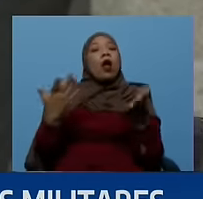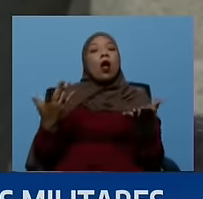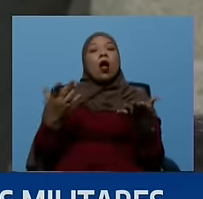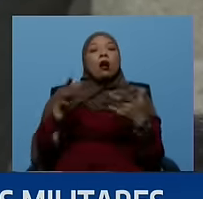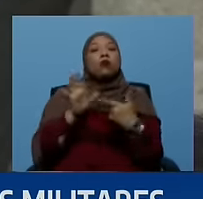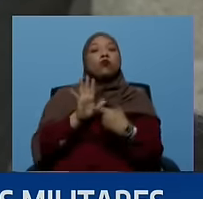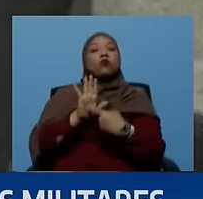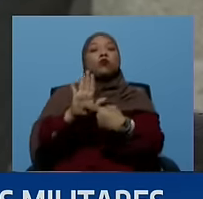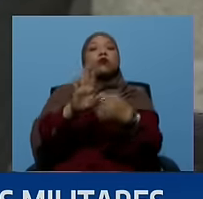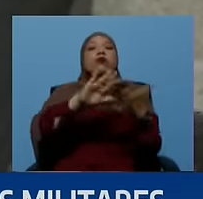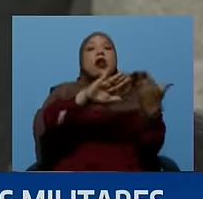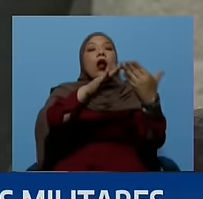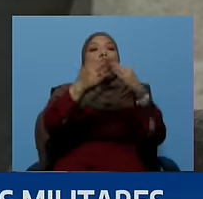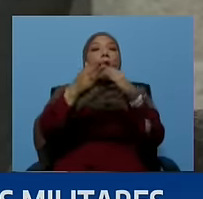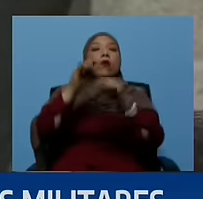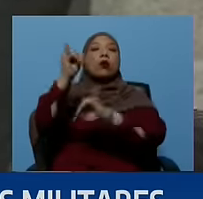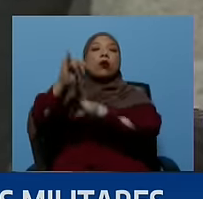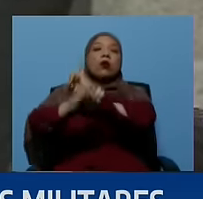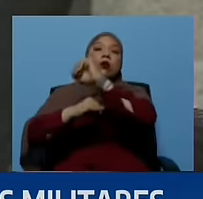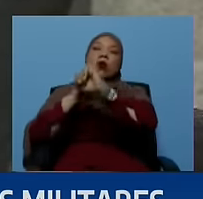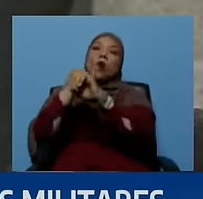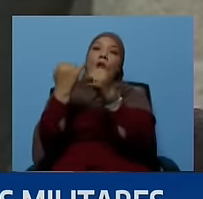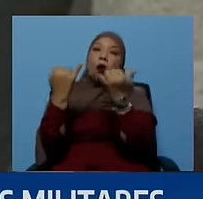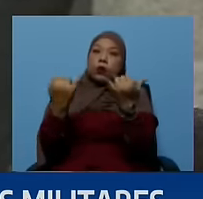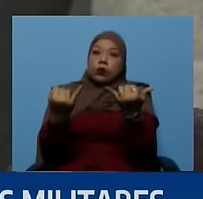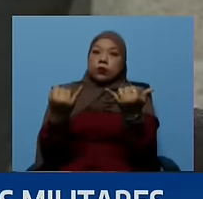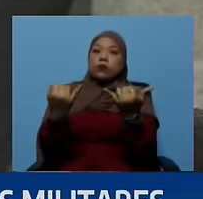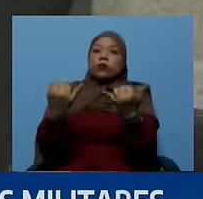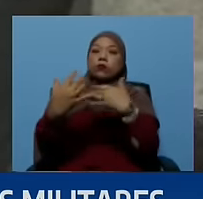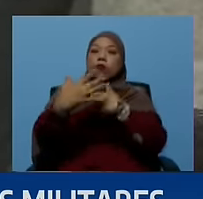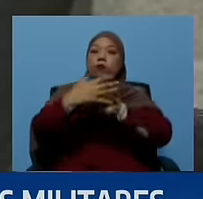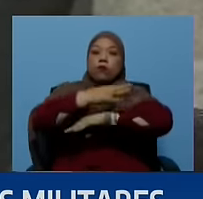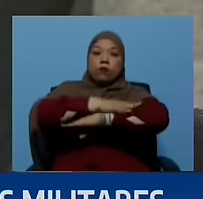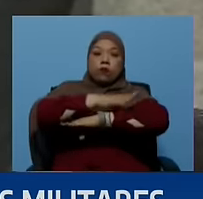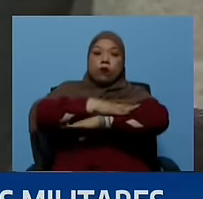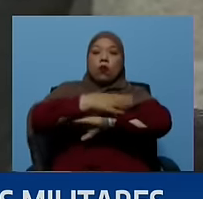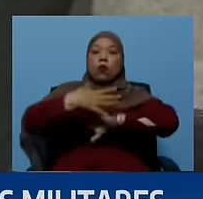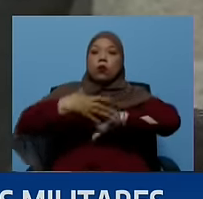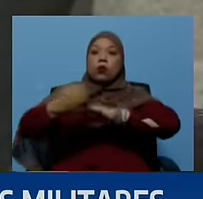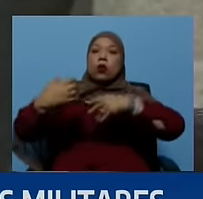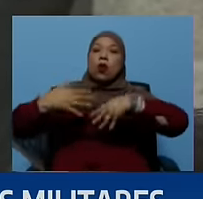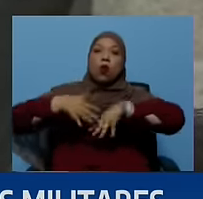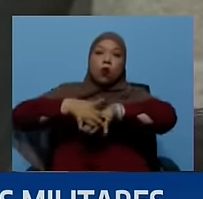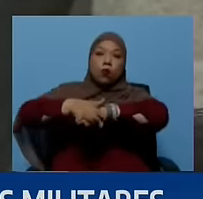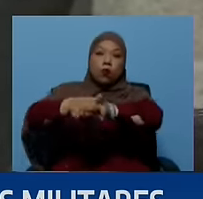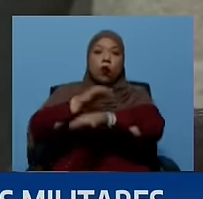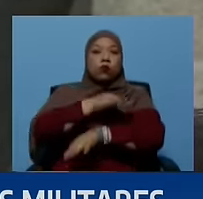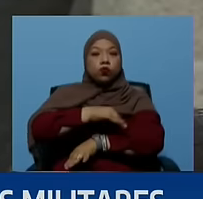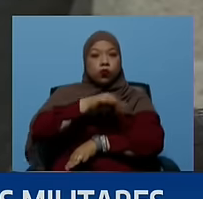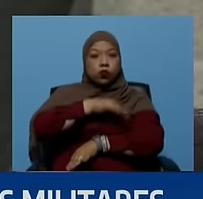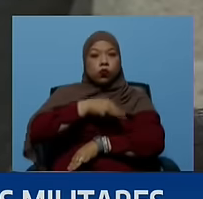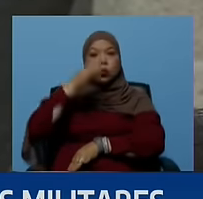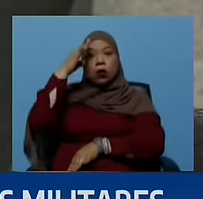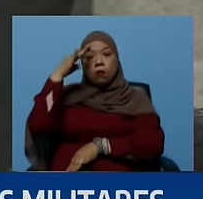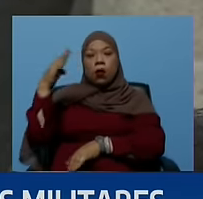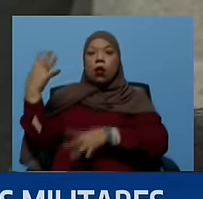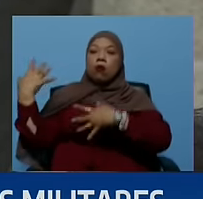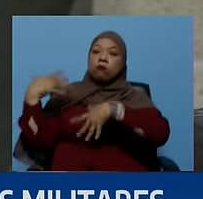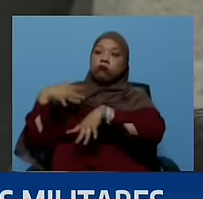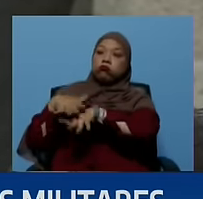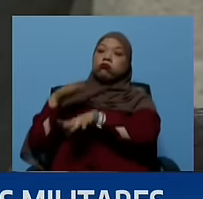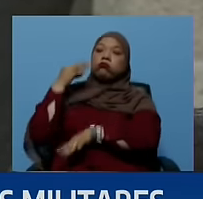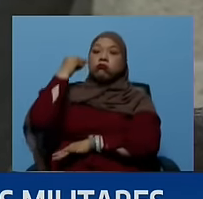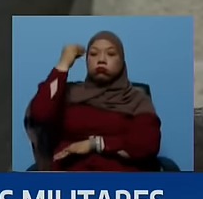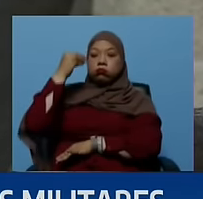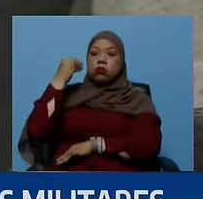el como la comunidad internacional nos ve en este momento un cuerpo social coherente cohesionado con su